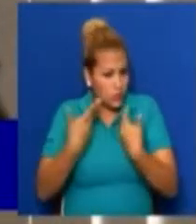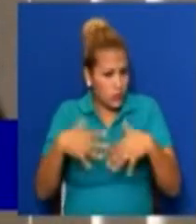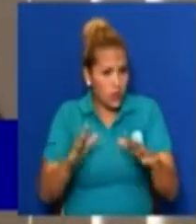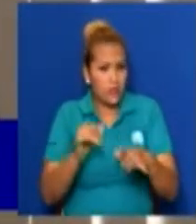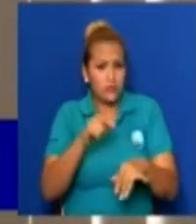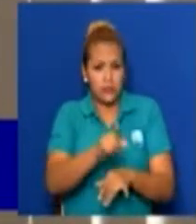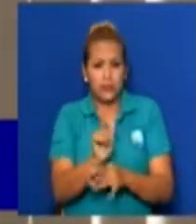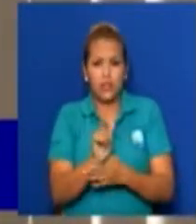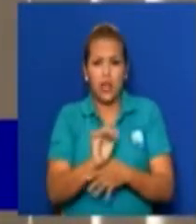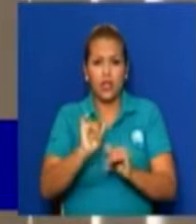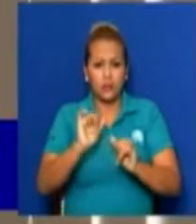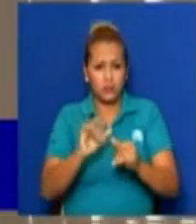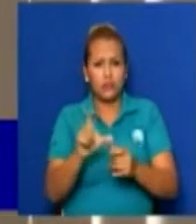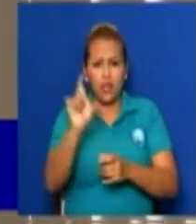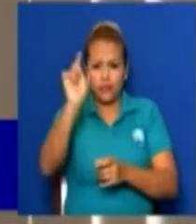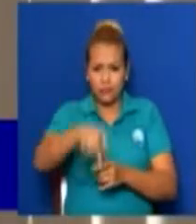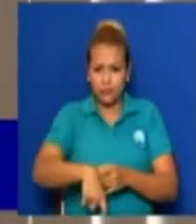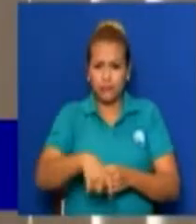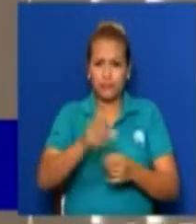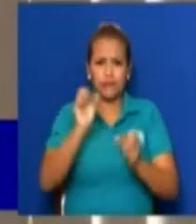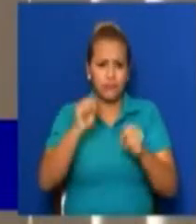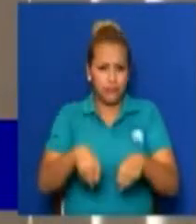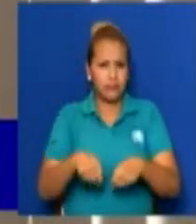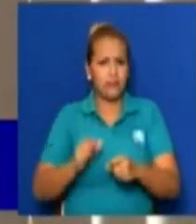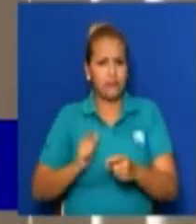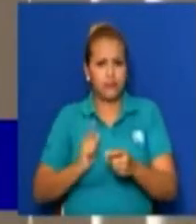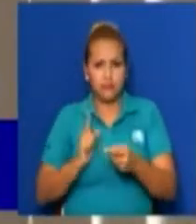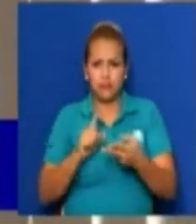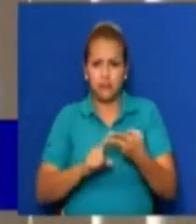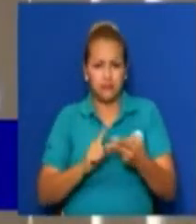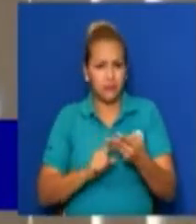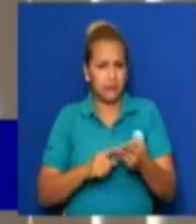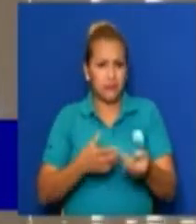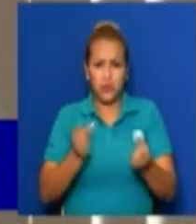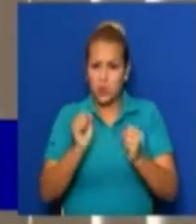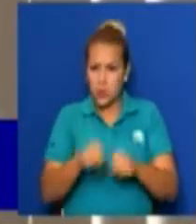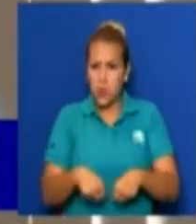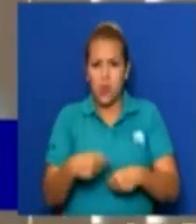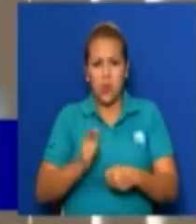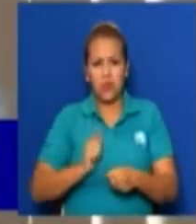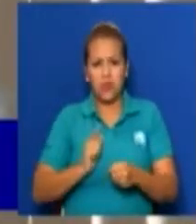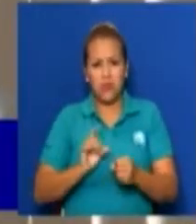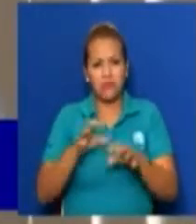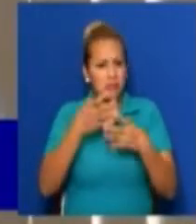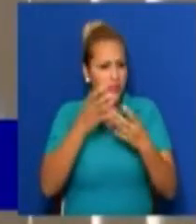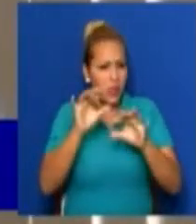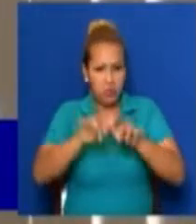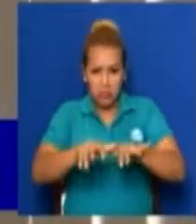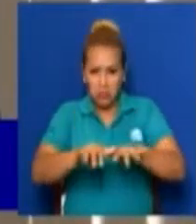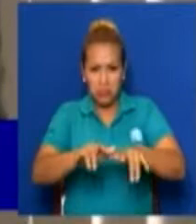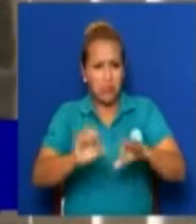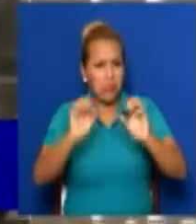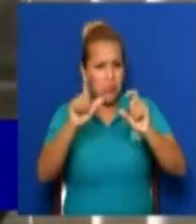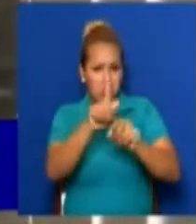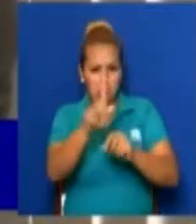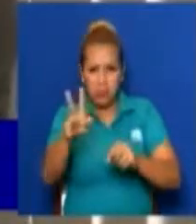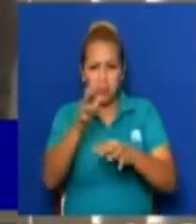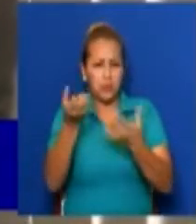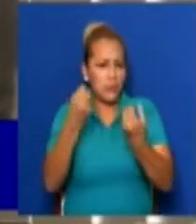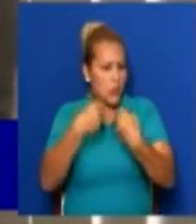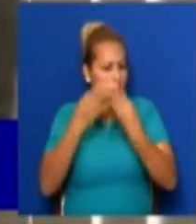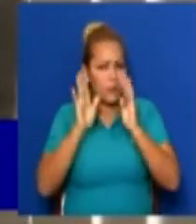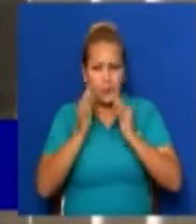de transferencias de créditos, derechos a ser sujetas de transferencias de tecnología. Todos los derechos económicos